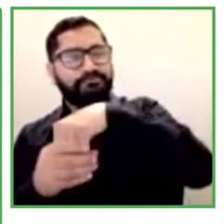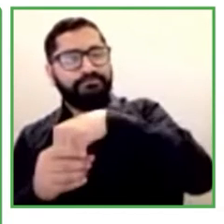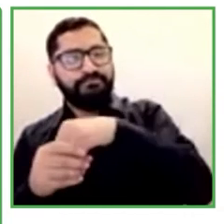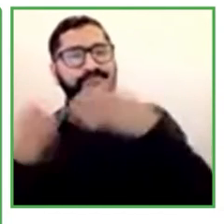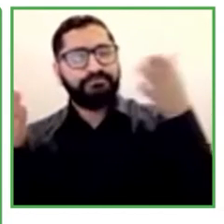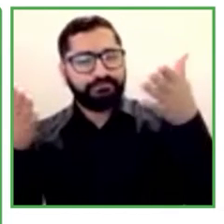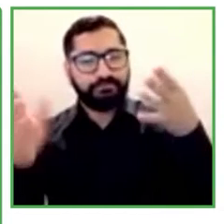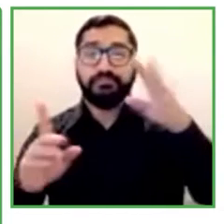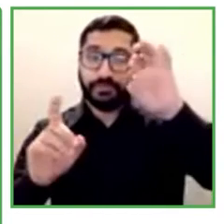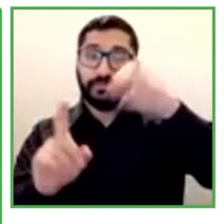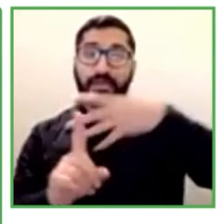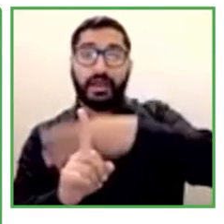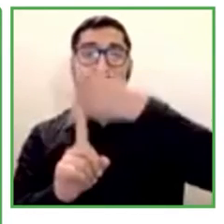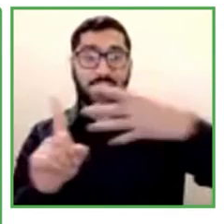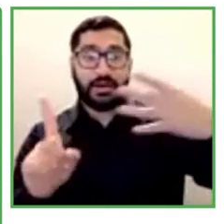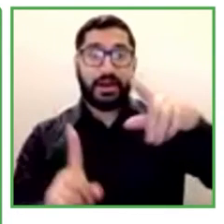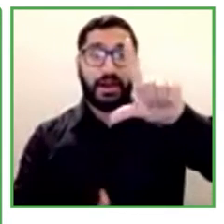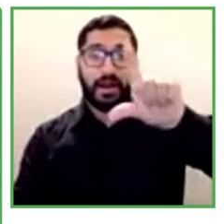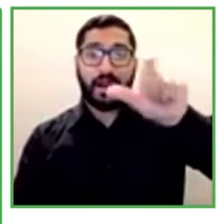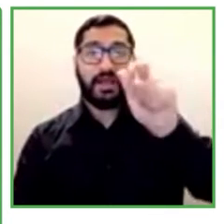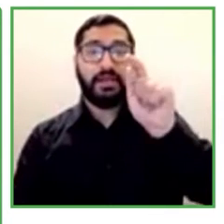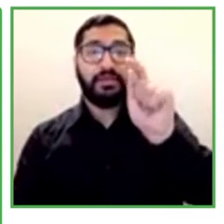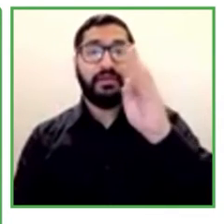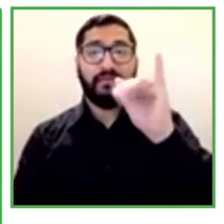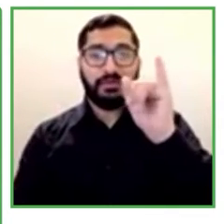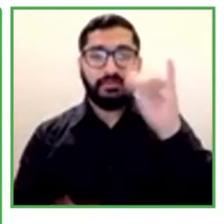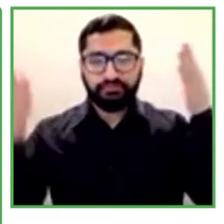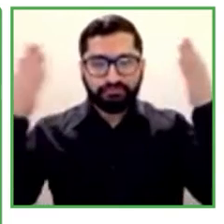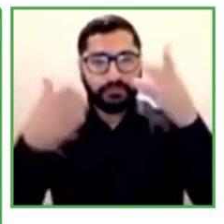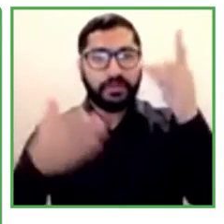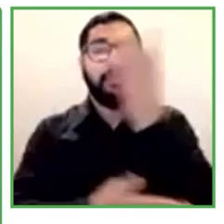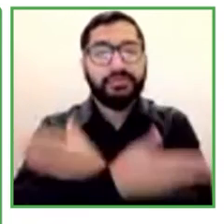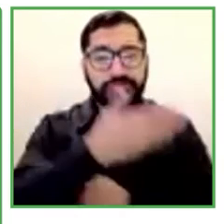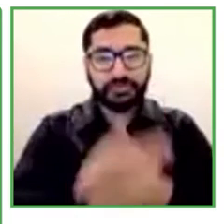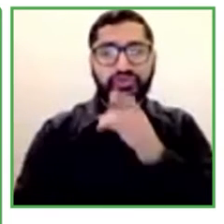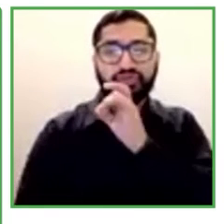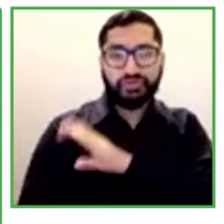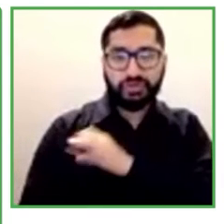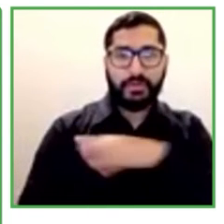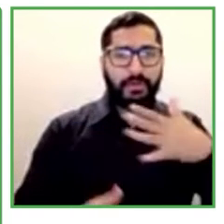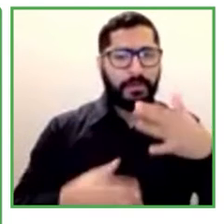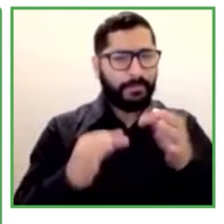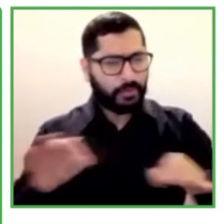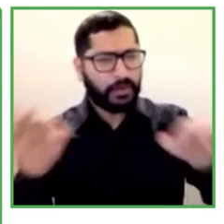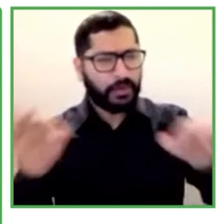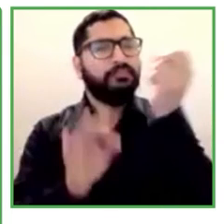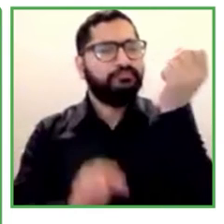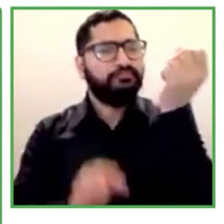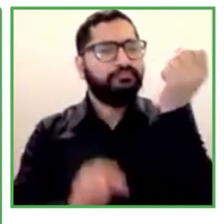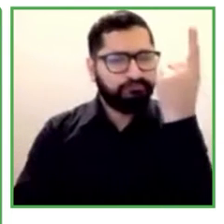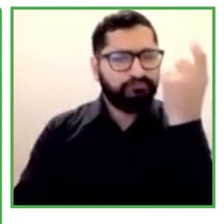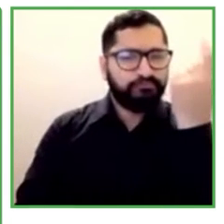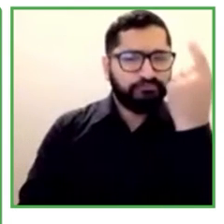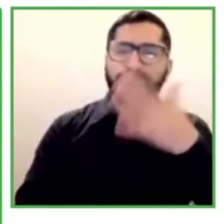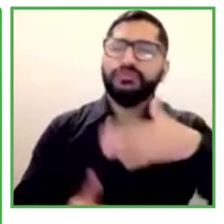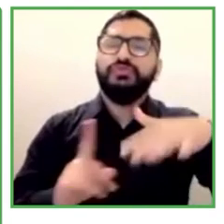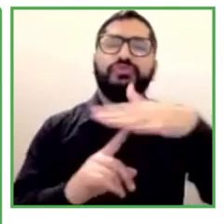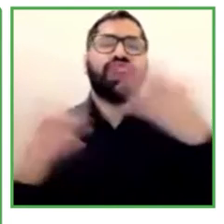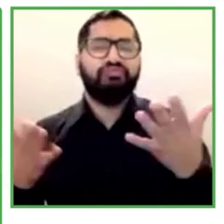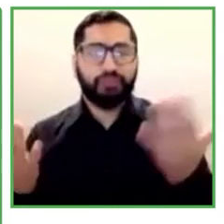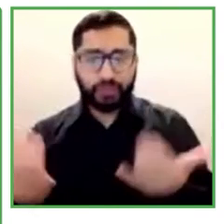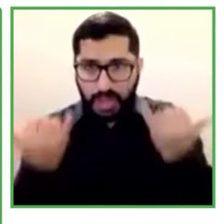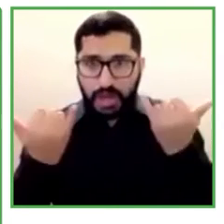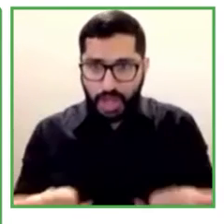El contexto de la discapacidad en Chile es muy importante para entender en qué situación nos encontramos. Hoy día el 20% de la población